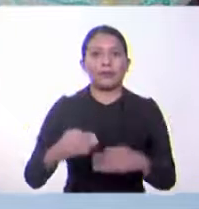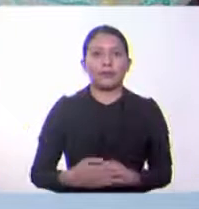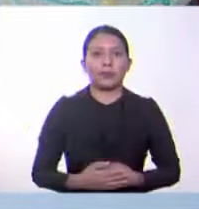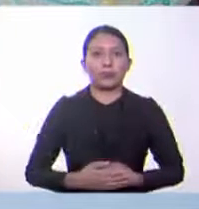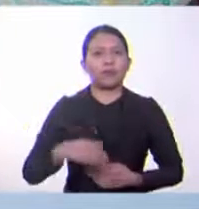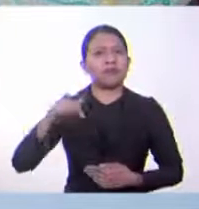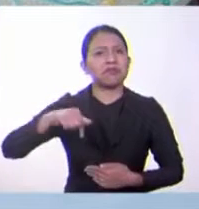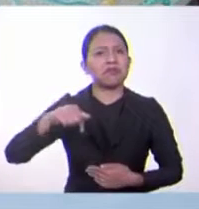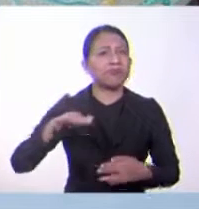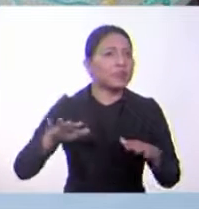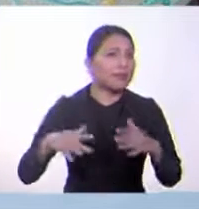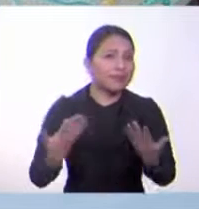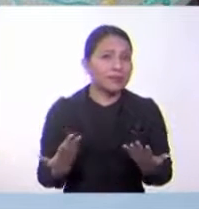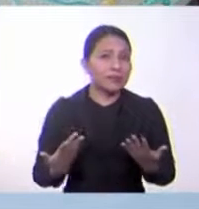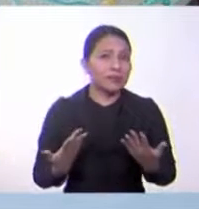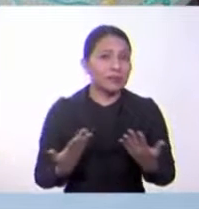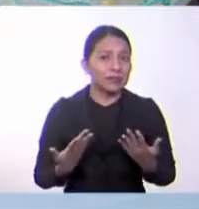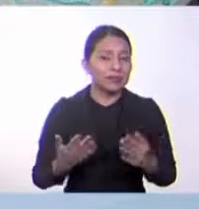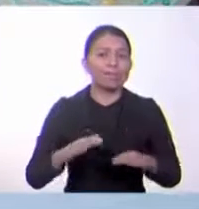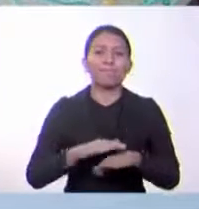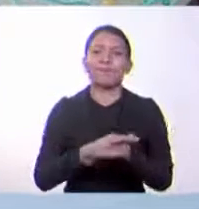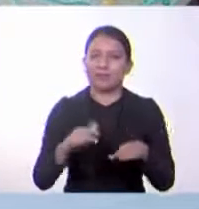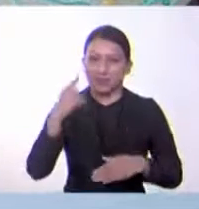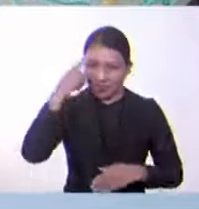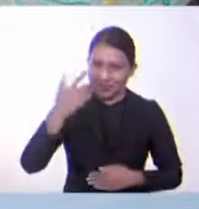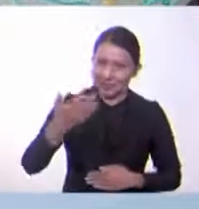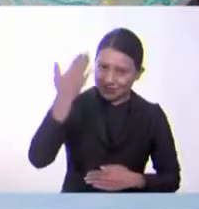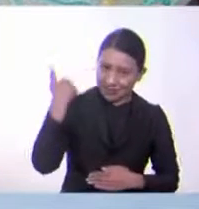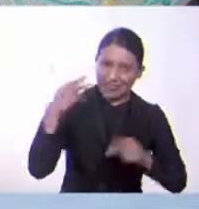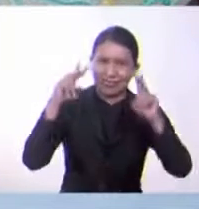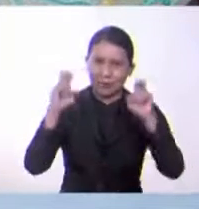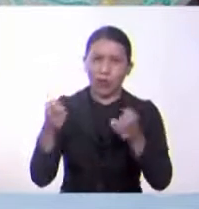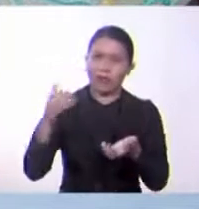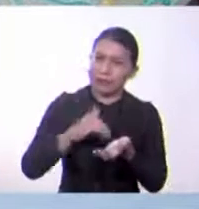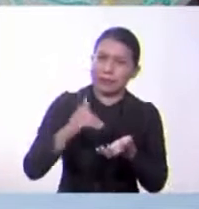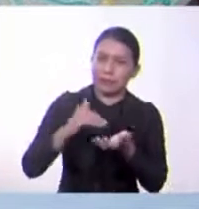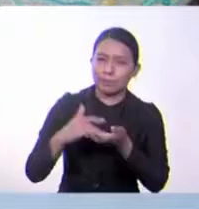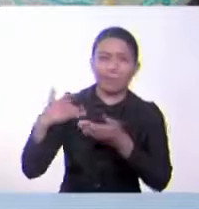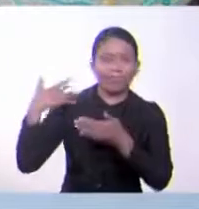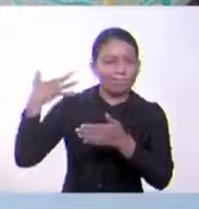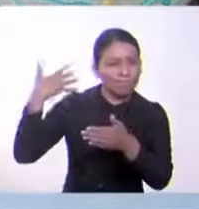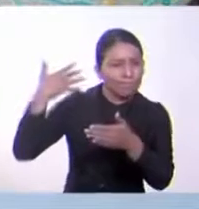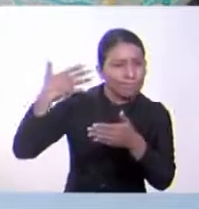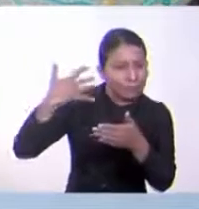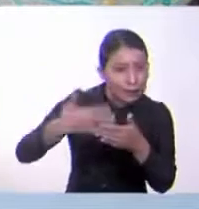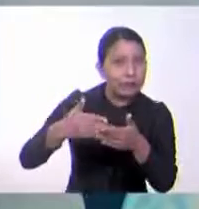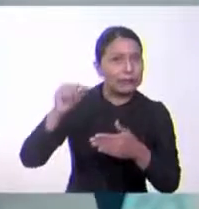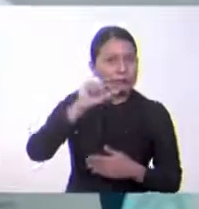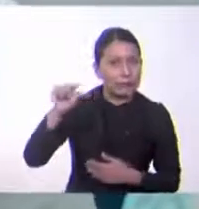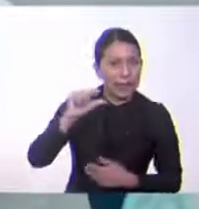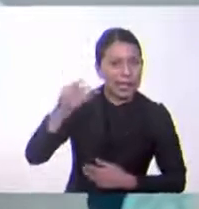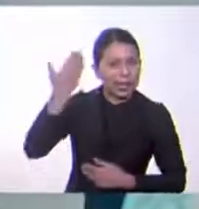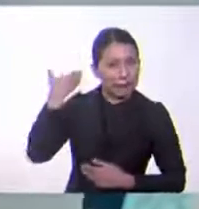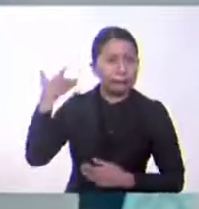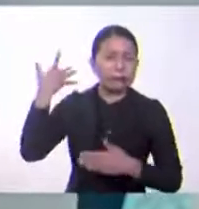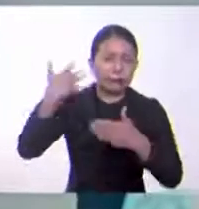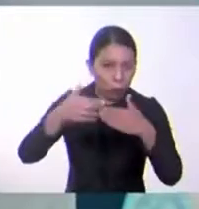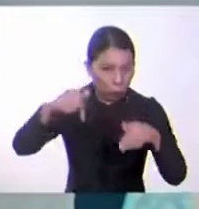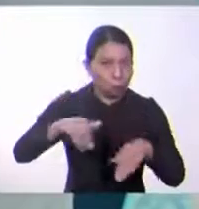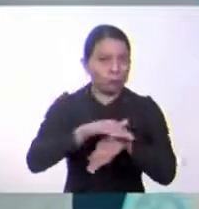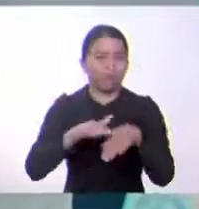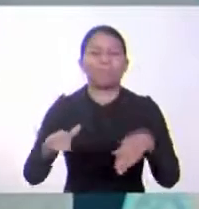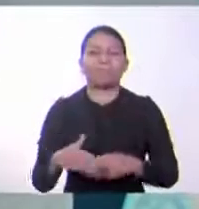esta ocasión pues vamos a dar por finalizado una temática que hemos venido trabajando desde algunas semanas atrás. Vamos